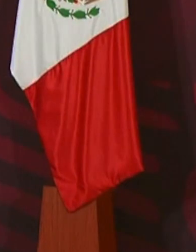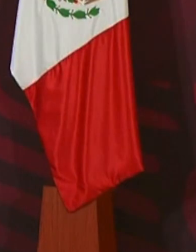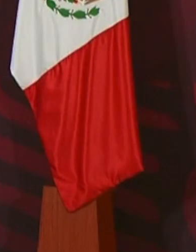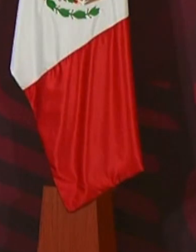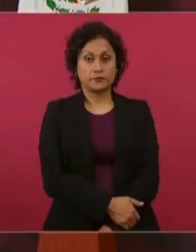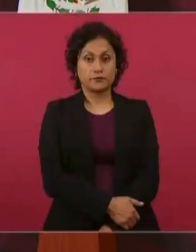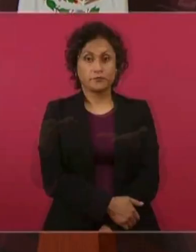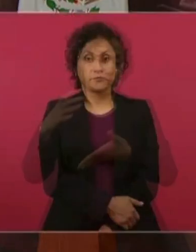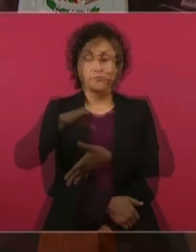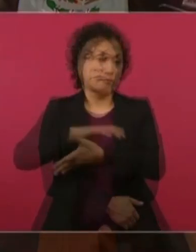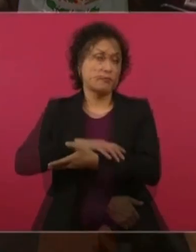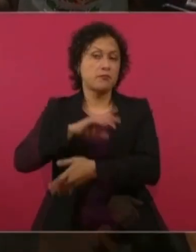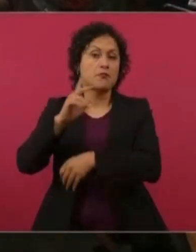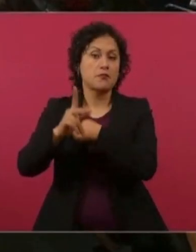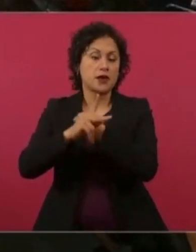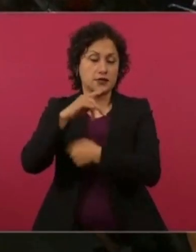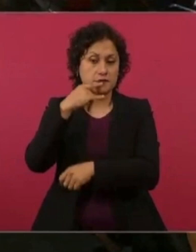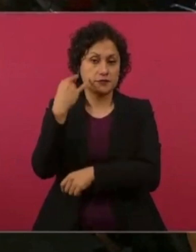2022.